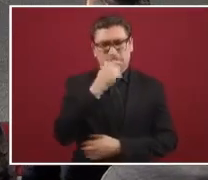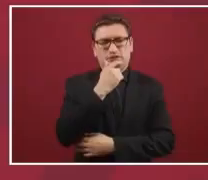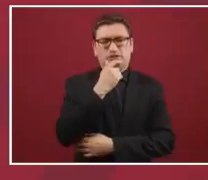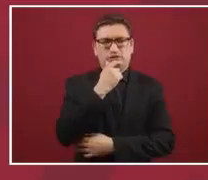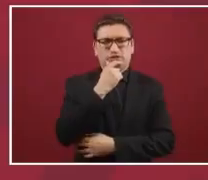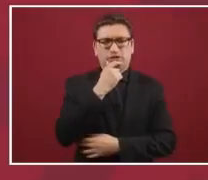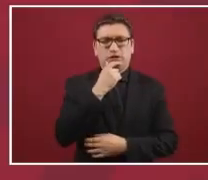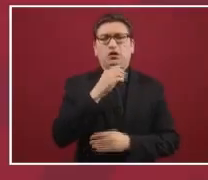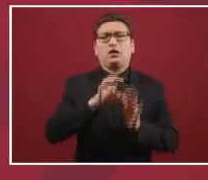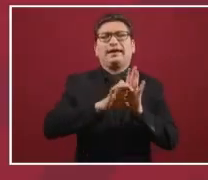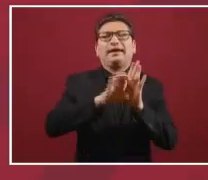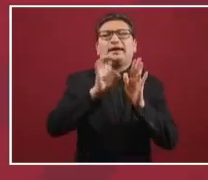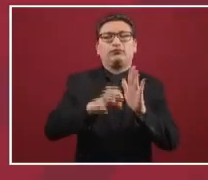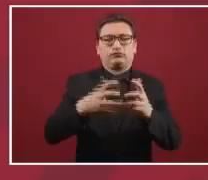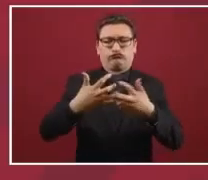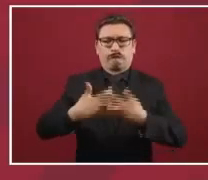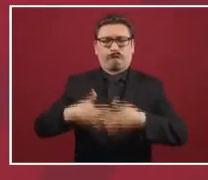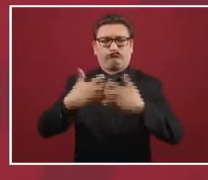gran empresa,